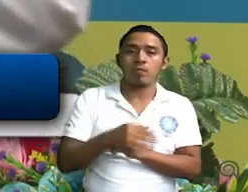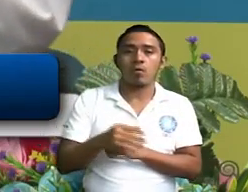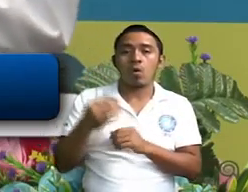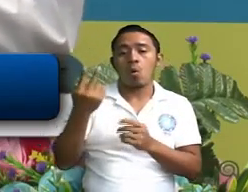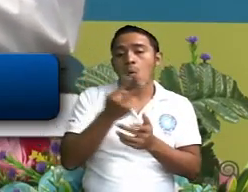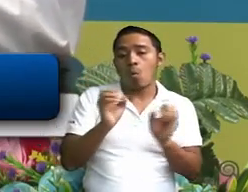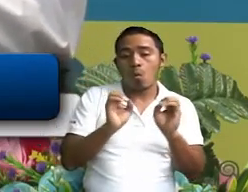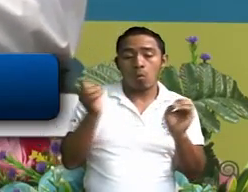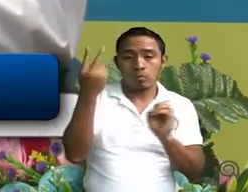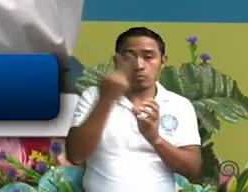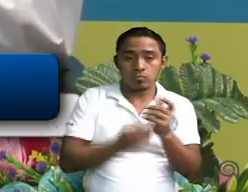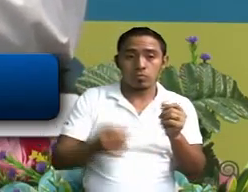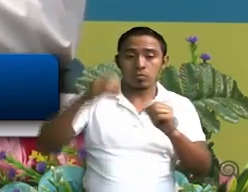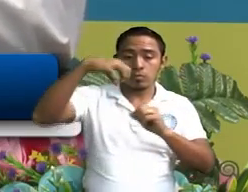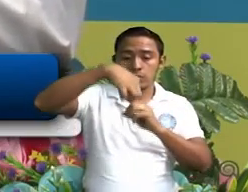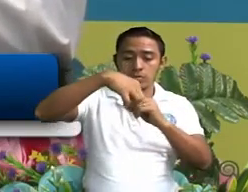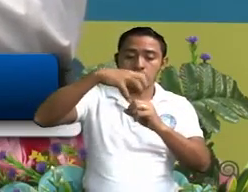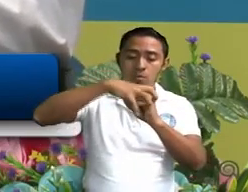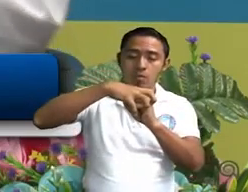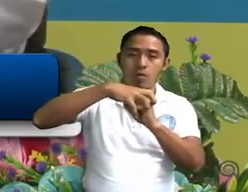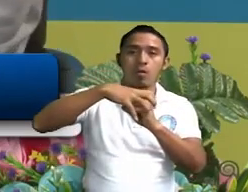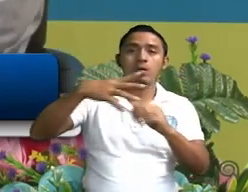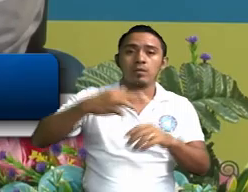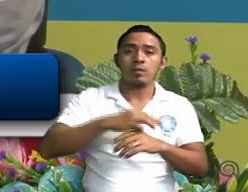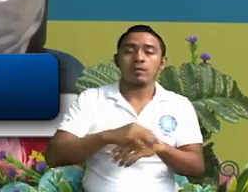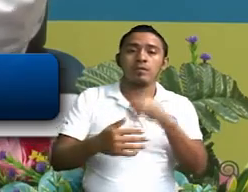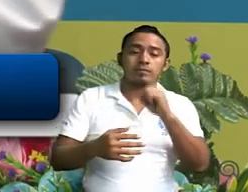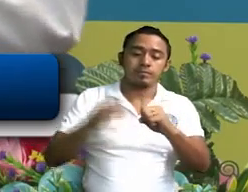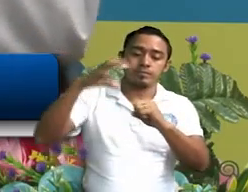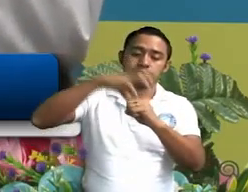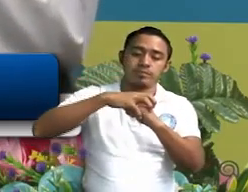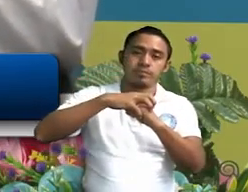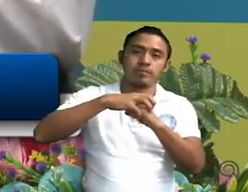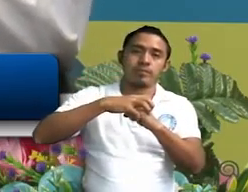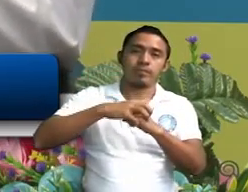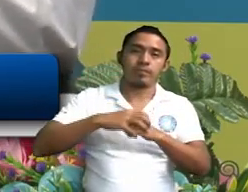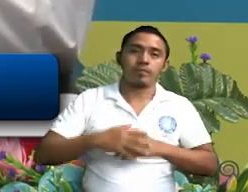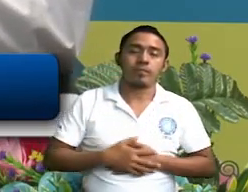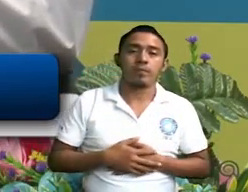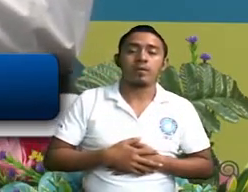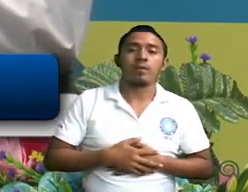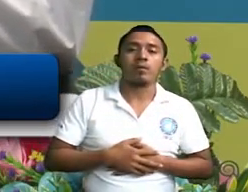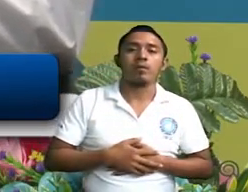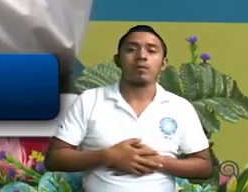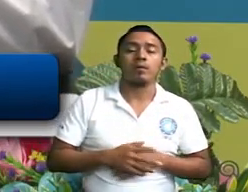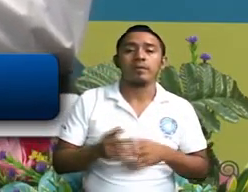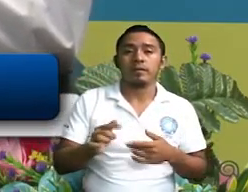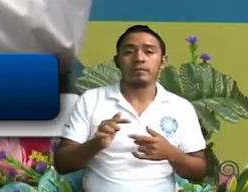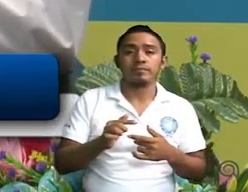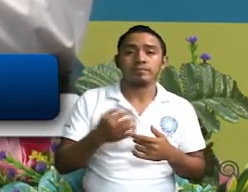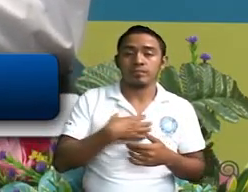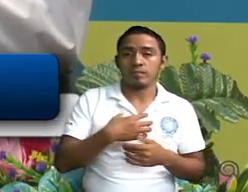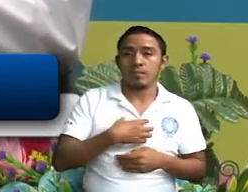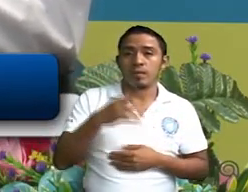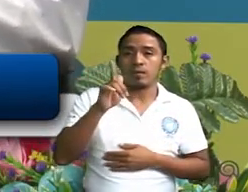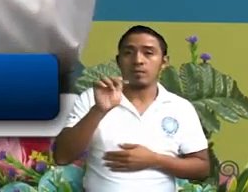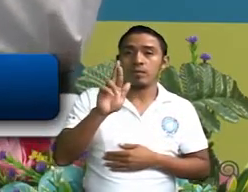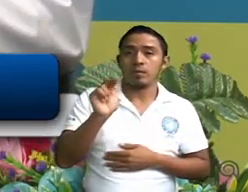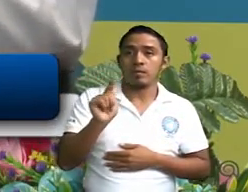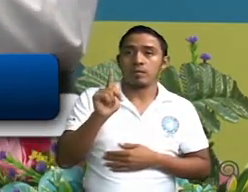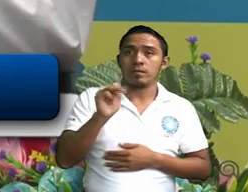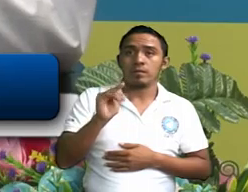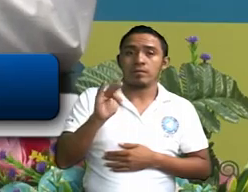dos componentes o colocar los dos componentes, el componente femoral y el componente acetabular. Dentro del tratamiento, generalmente, entre